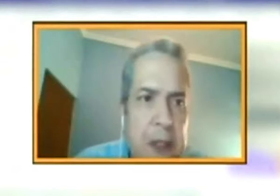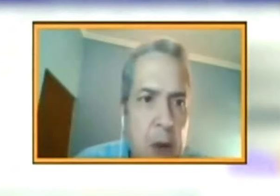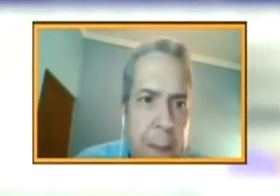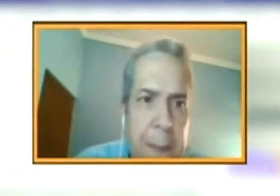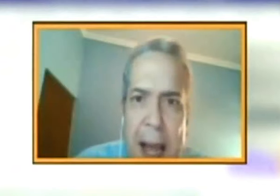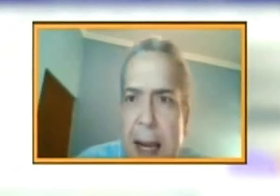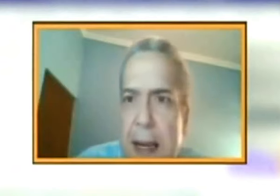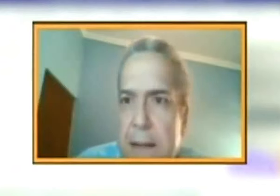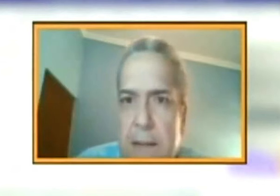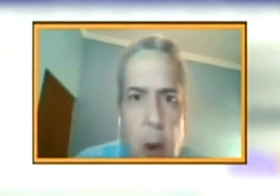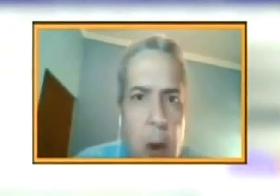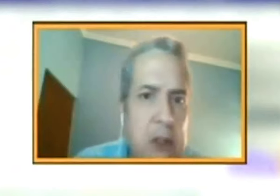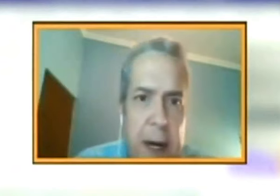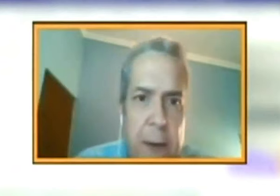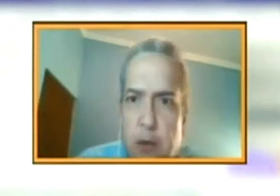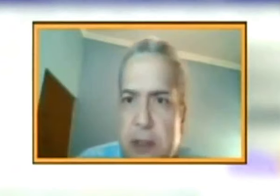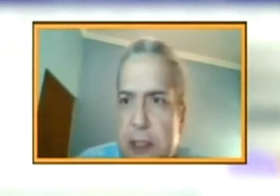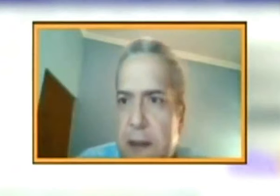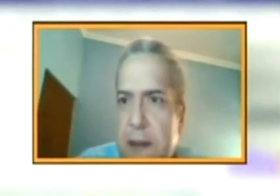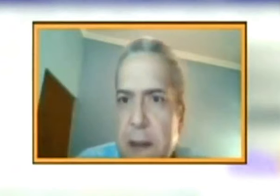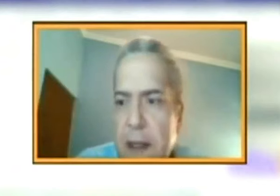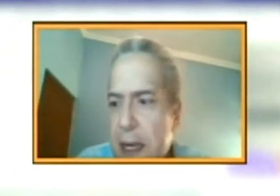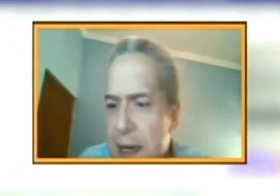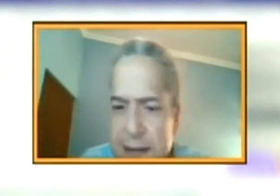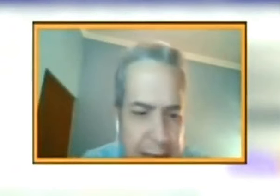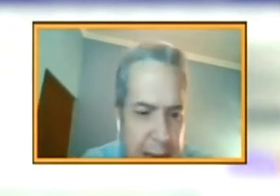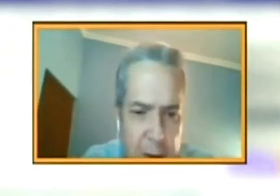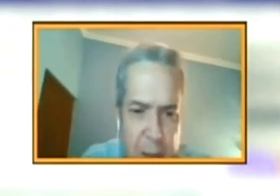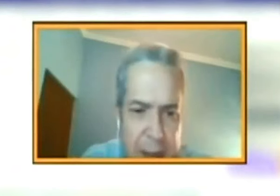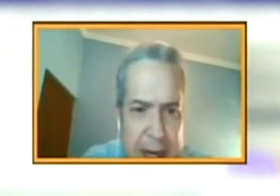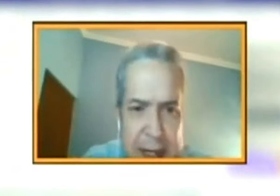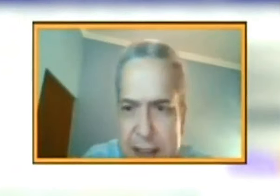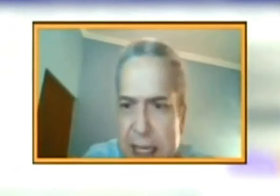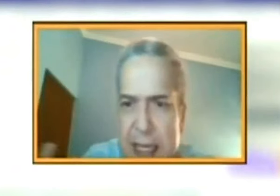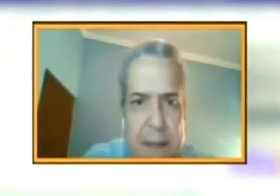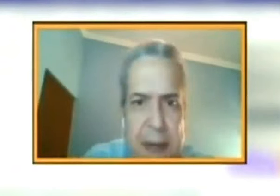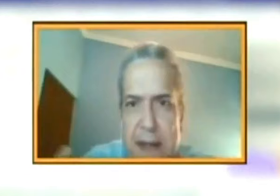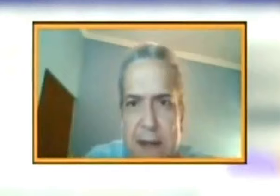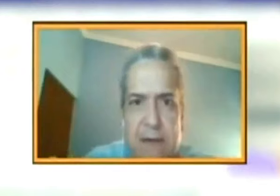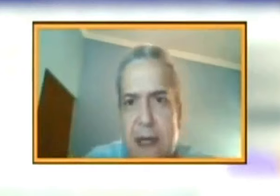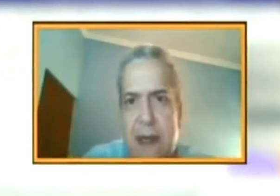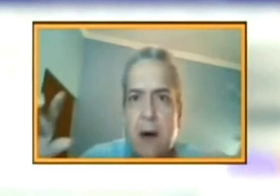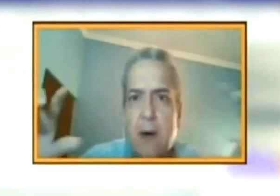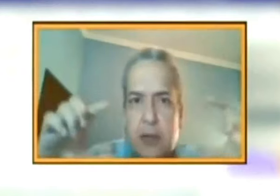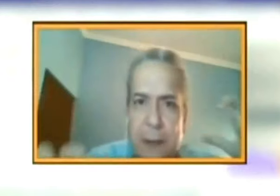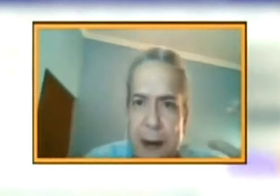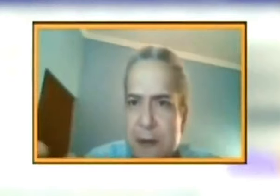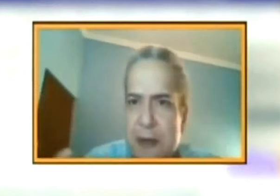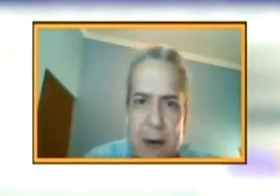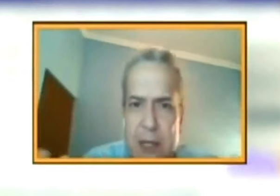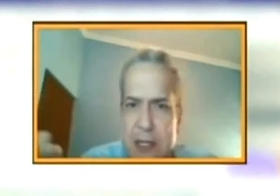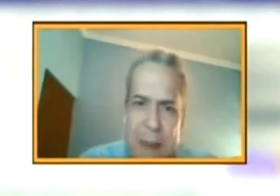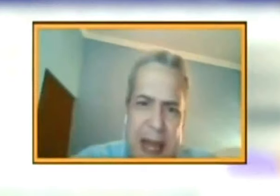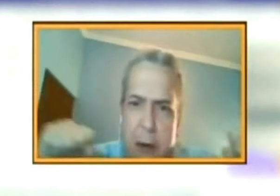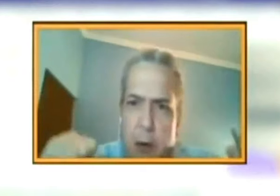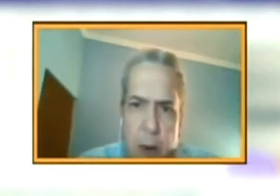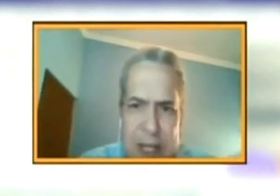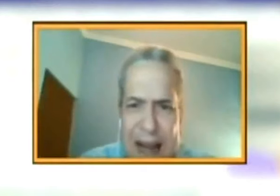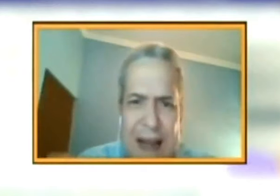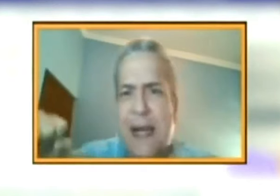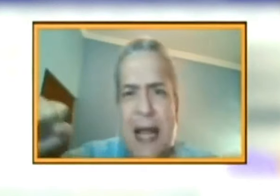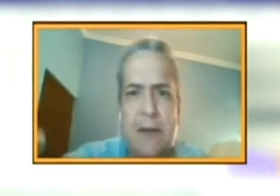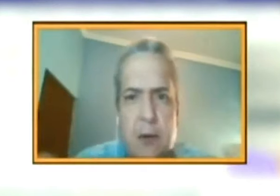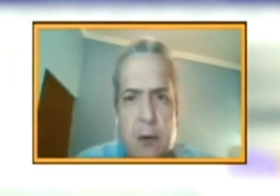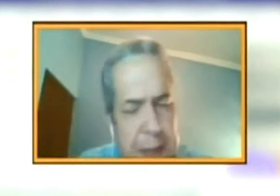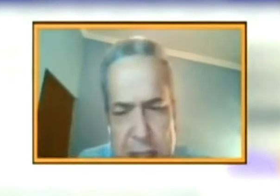un grupito que paga 2, 3 buses y se le aglomeran encima. Y entonces usted ve el video y dice, mira cómo